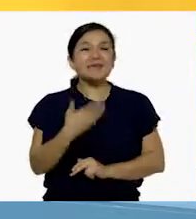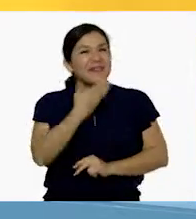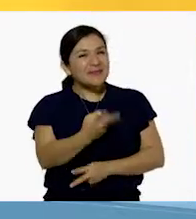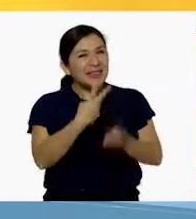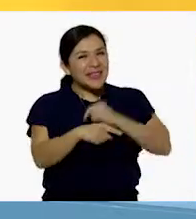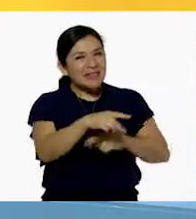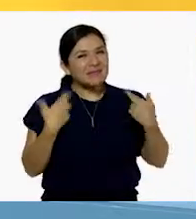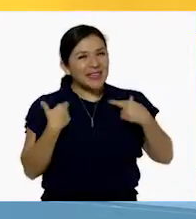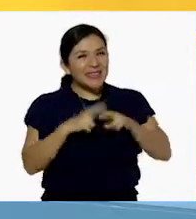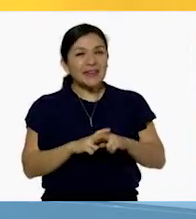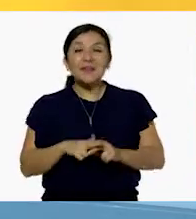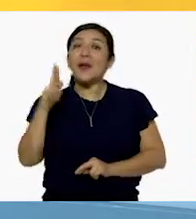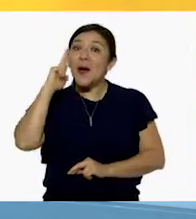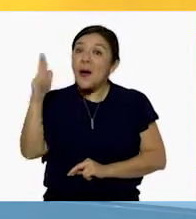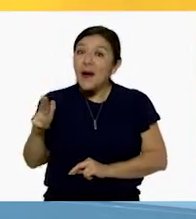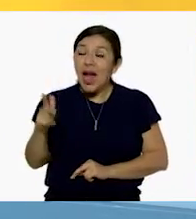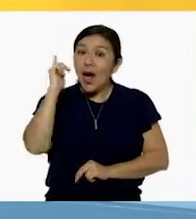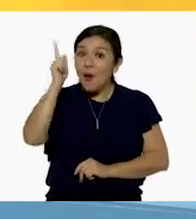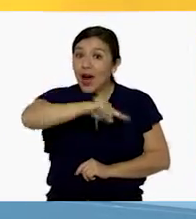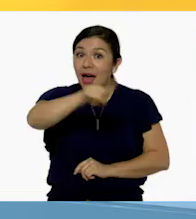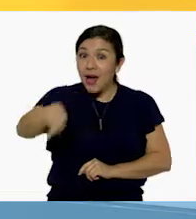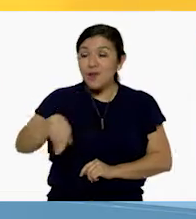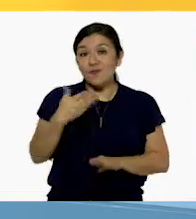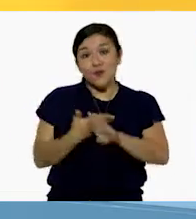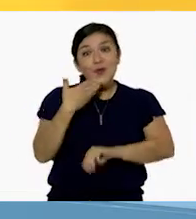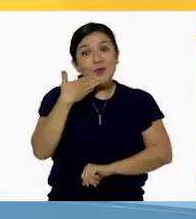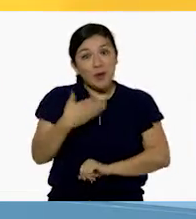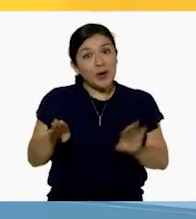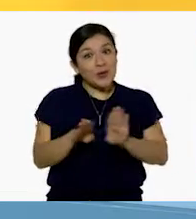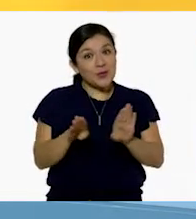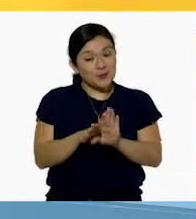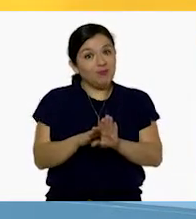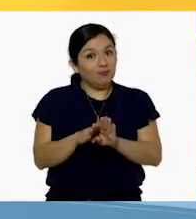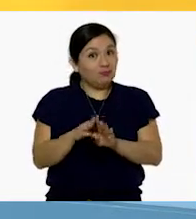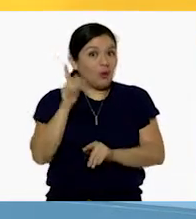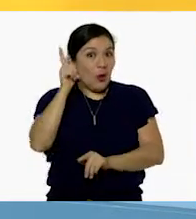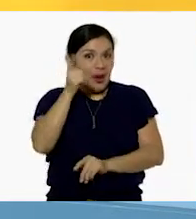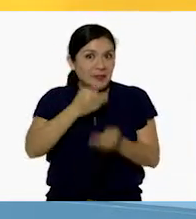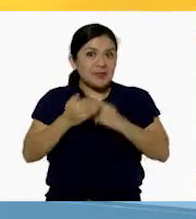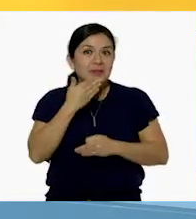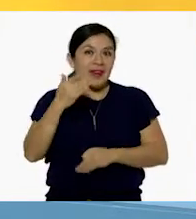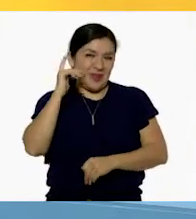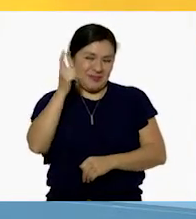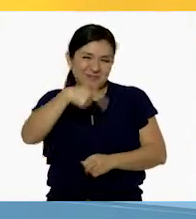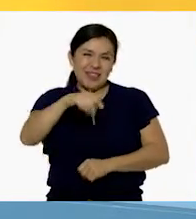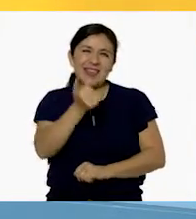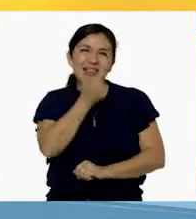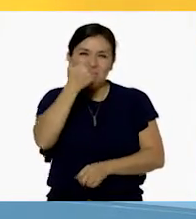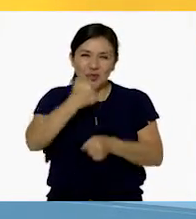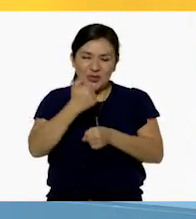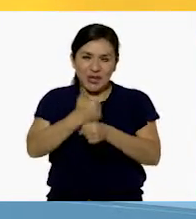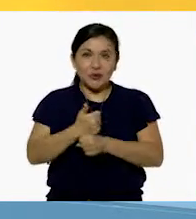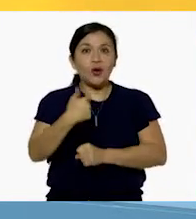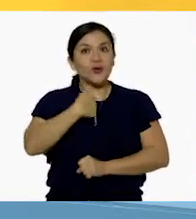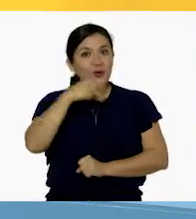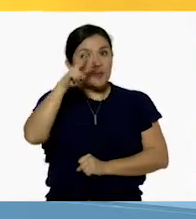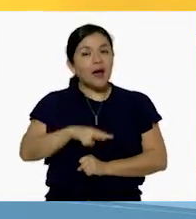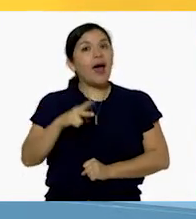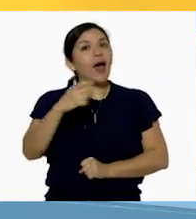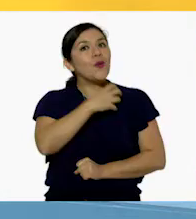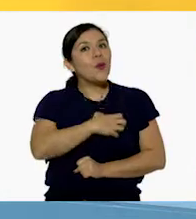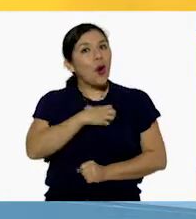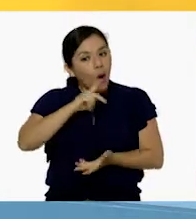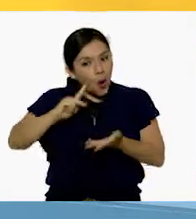Gaby. Hola, María. Espero que se encuentren de la mejor forma posible, alumnas y alumnos de sexto grado. Me alegra poder volver